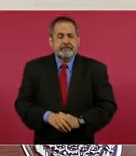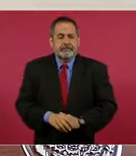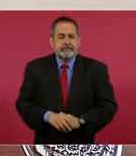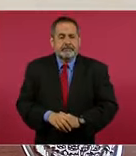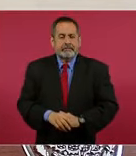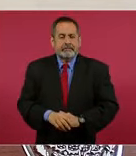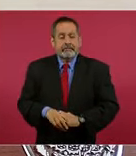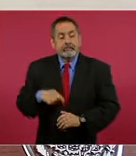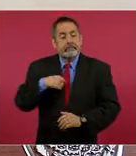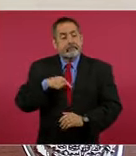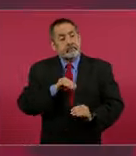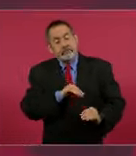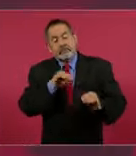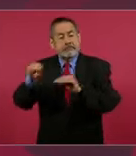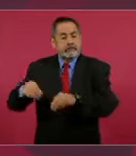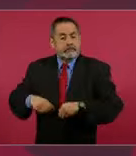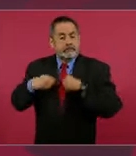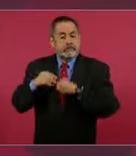me voy a Palenque